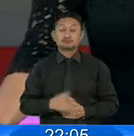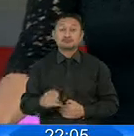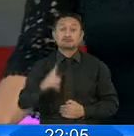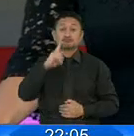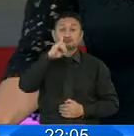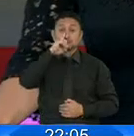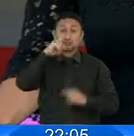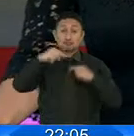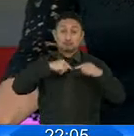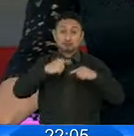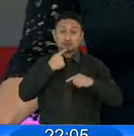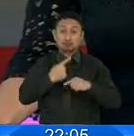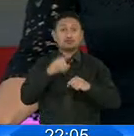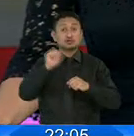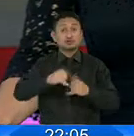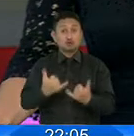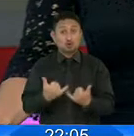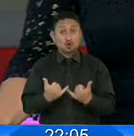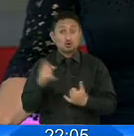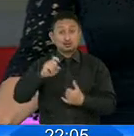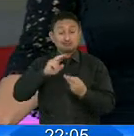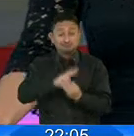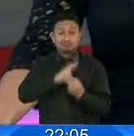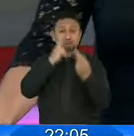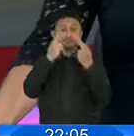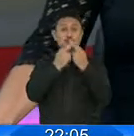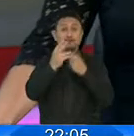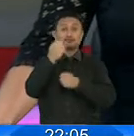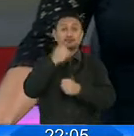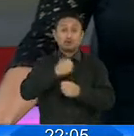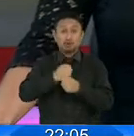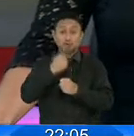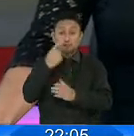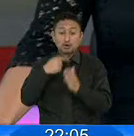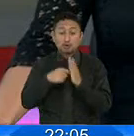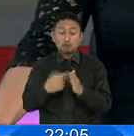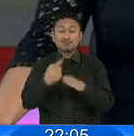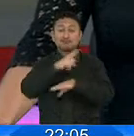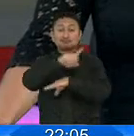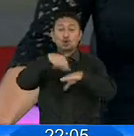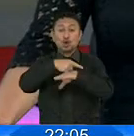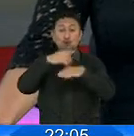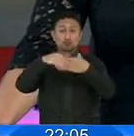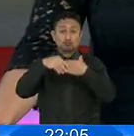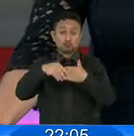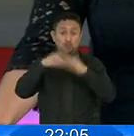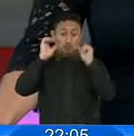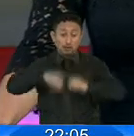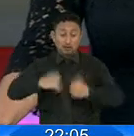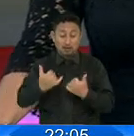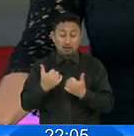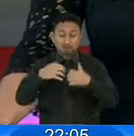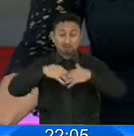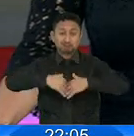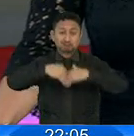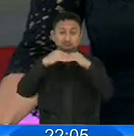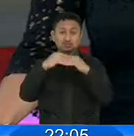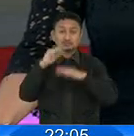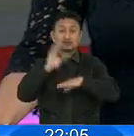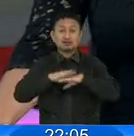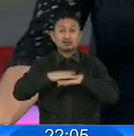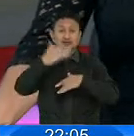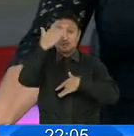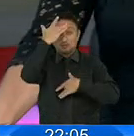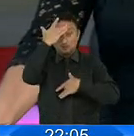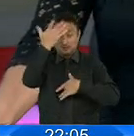Empleadores insisten en la necesidad de efectuar reformas laborales como la flexibilización para poder enfrentar la crisis económica por la